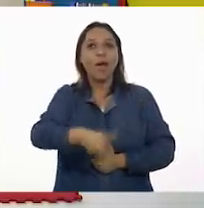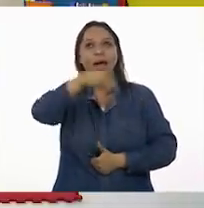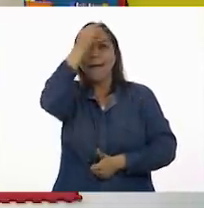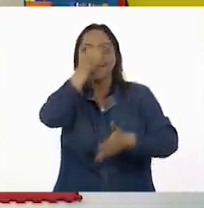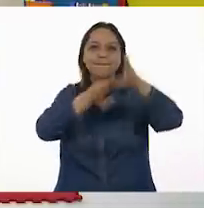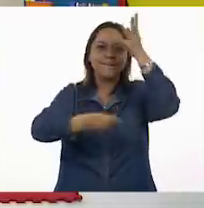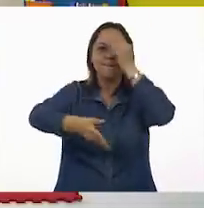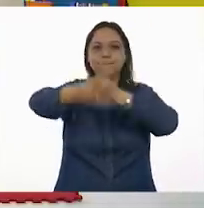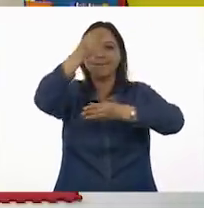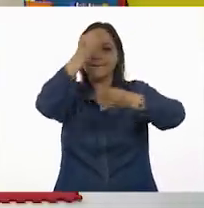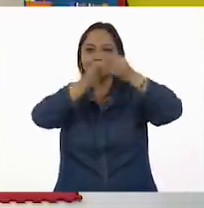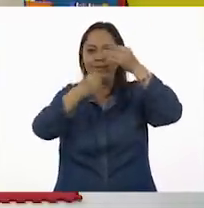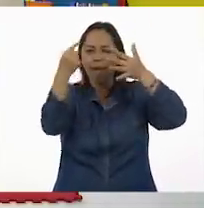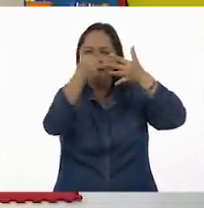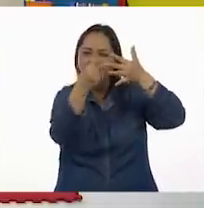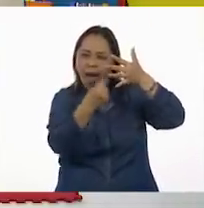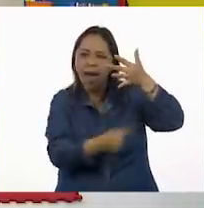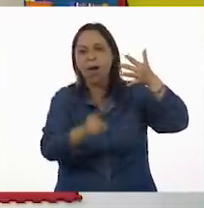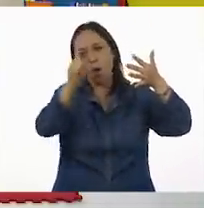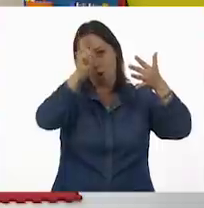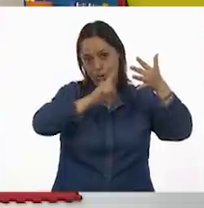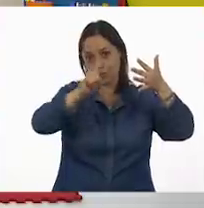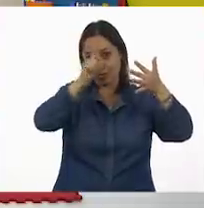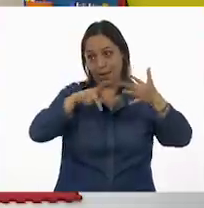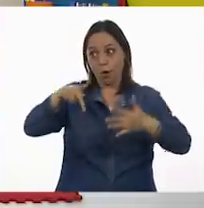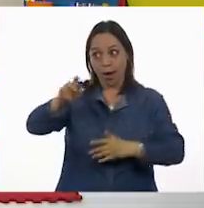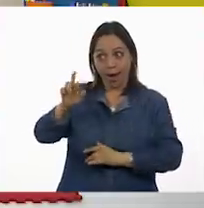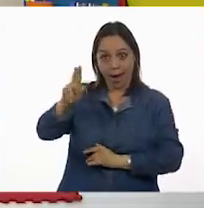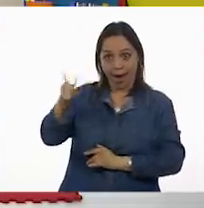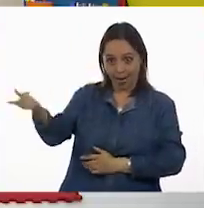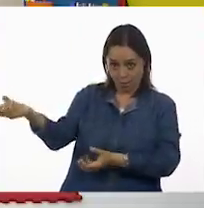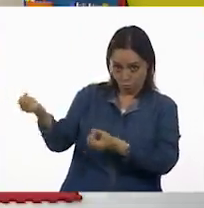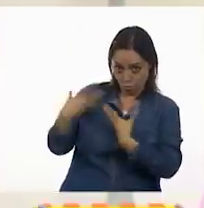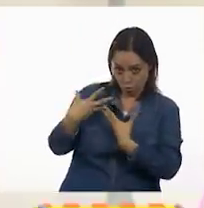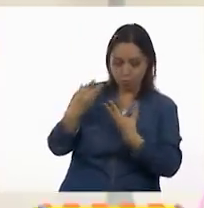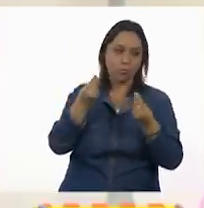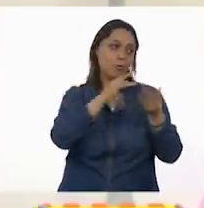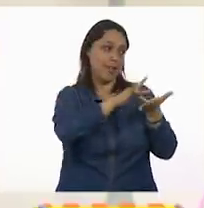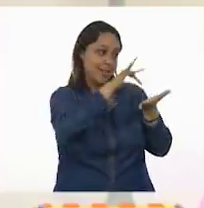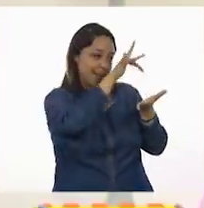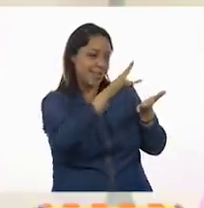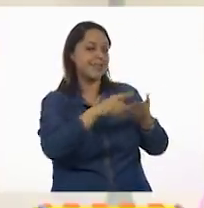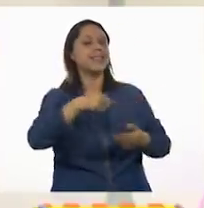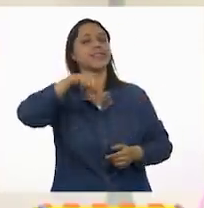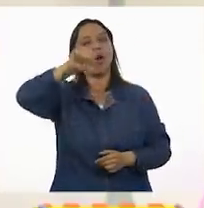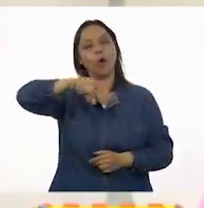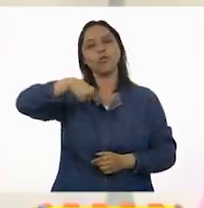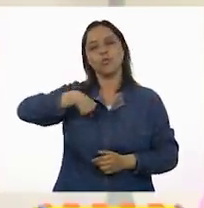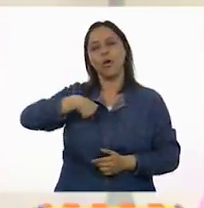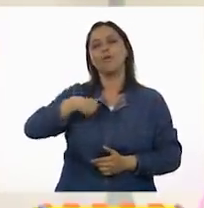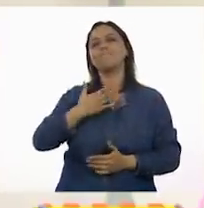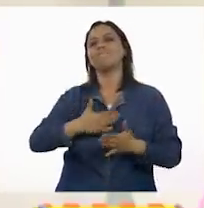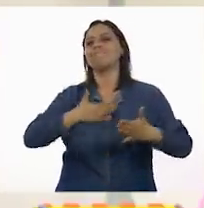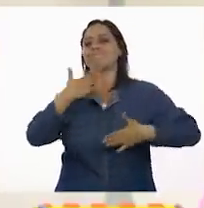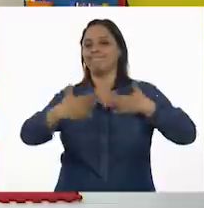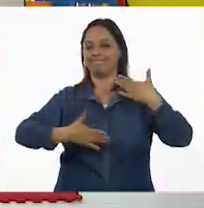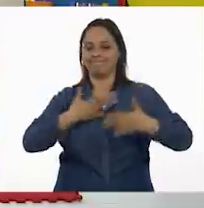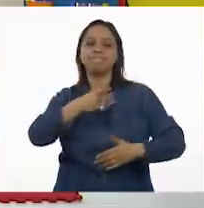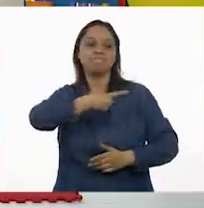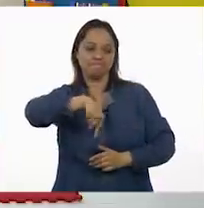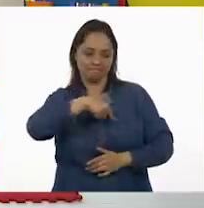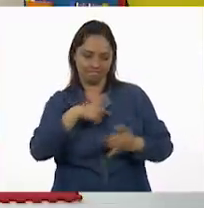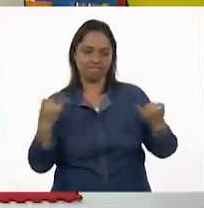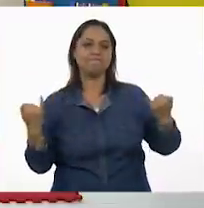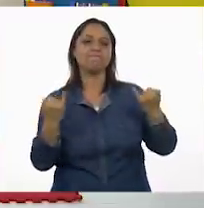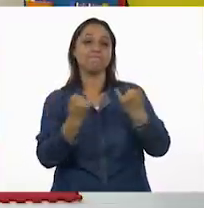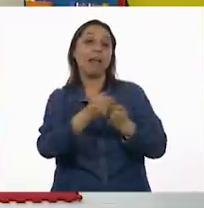con todas estas herramientas y consejos que nos brindó Carla. Muchas gracias. Gracias a ti, me la pasé increíble. Nosotros también. Y